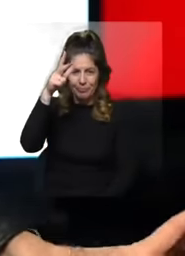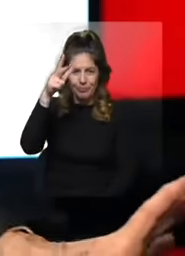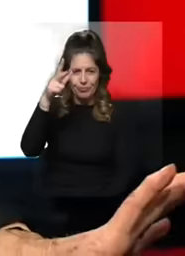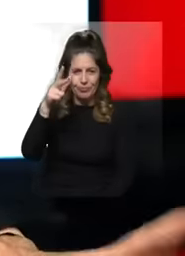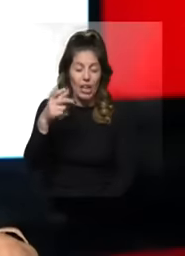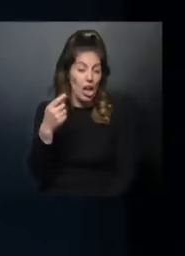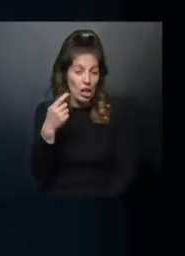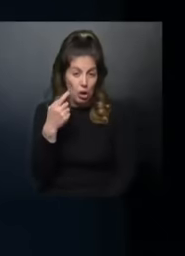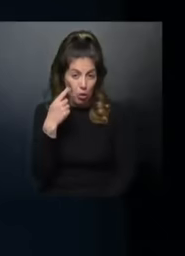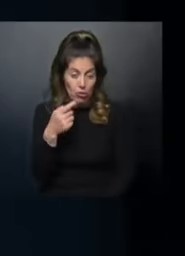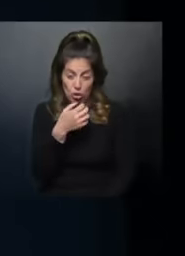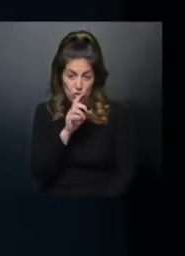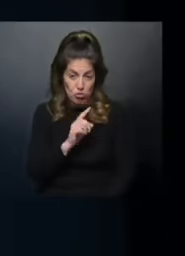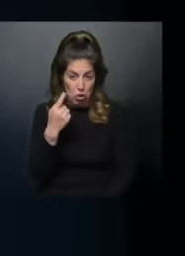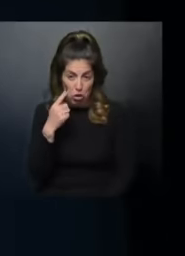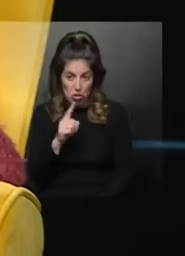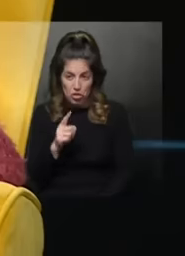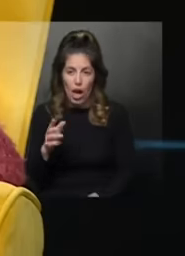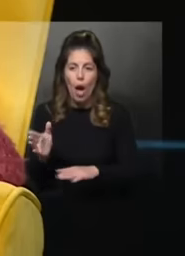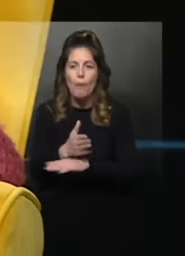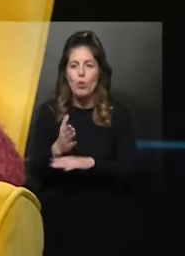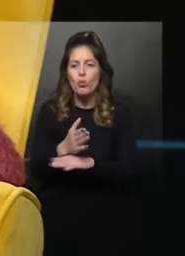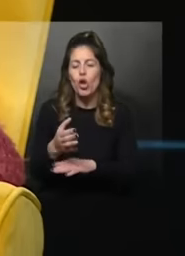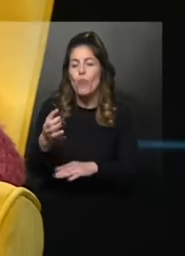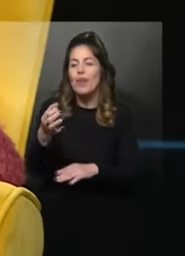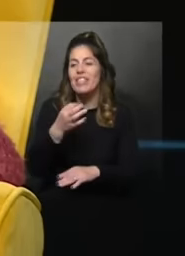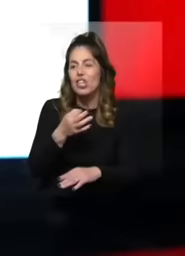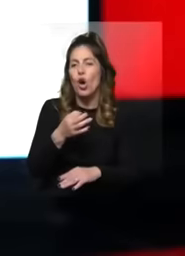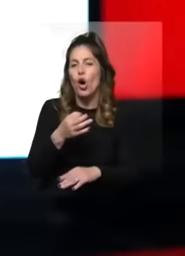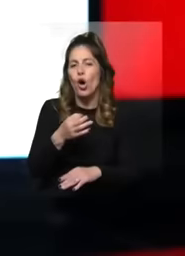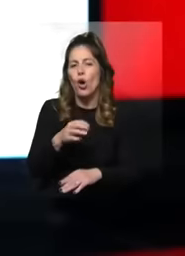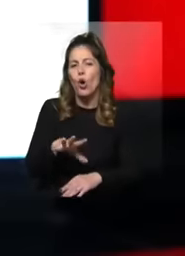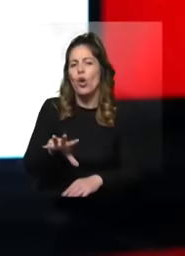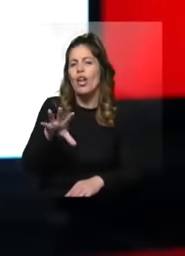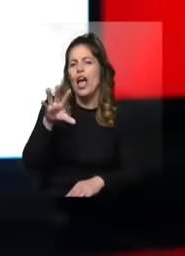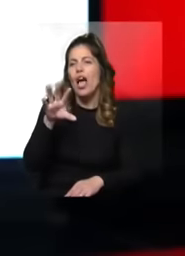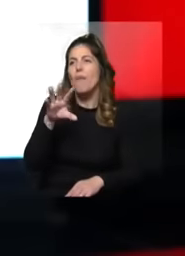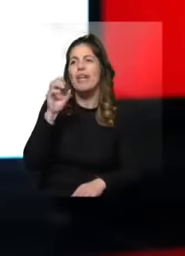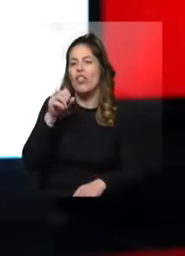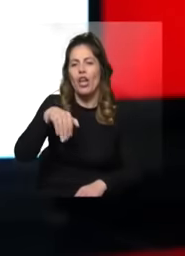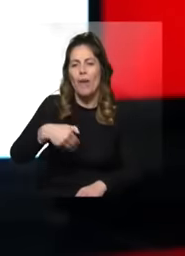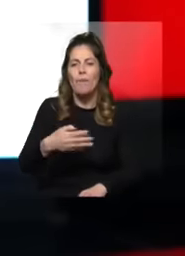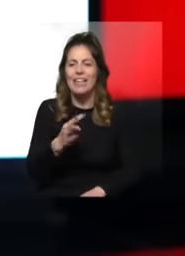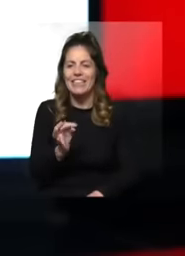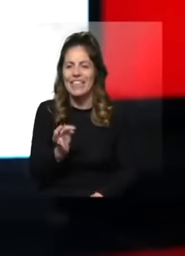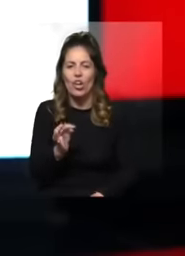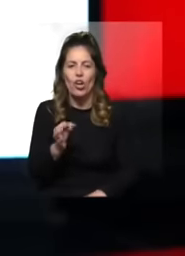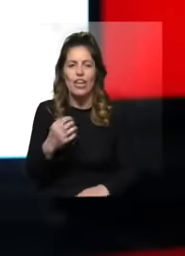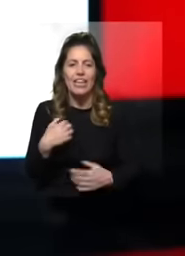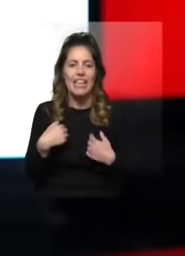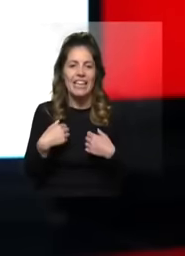no conocía, porque el productor me dijo que era una admiradora de Diane de Anuar y de Eduardo Mateo y que por favor quisiera que fuéramos al